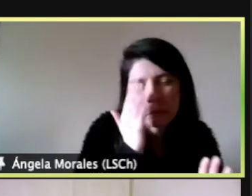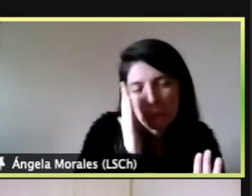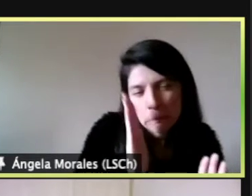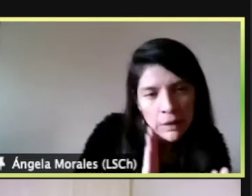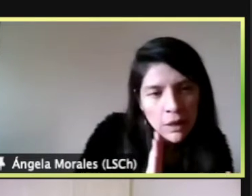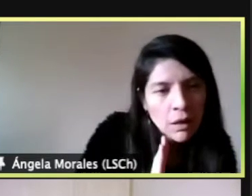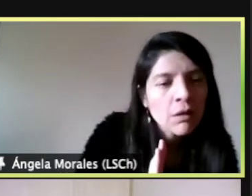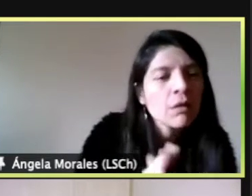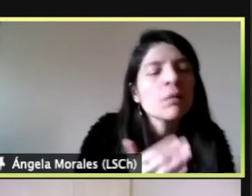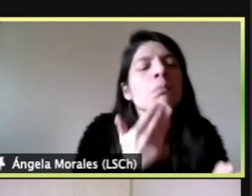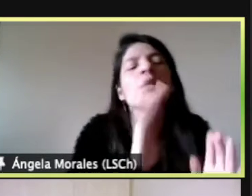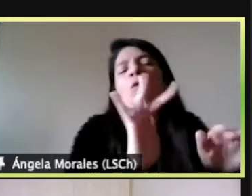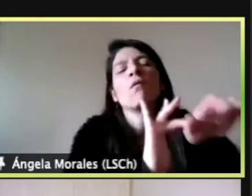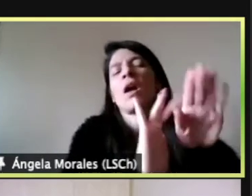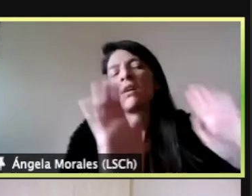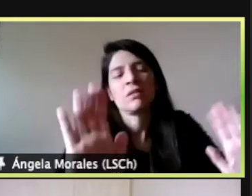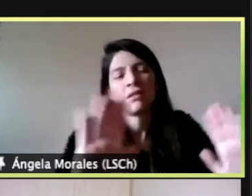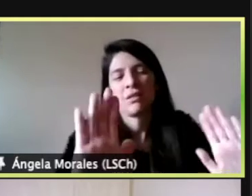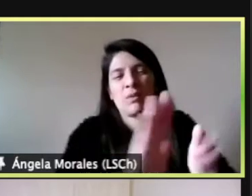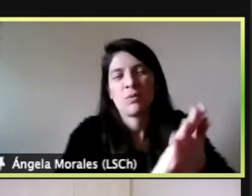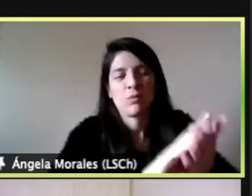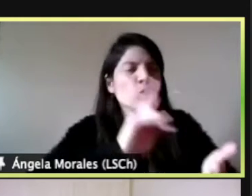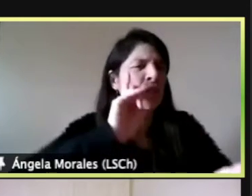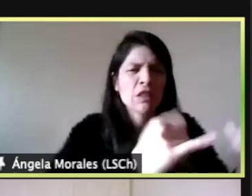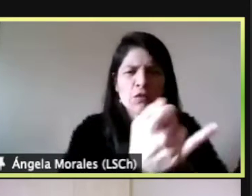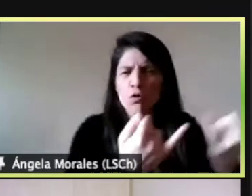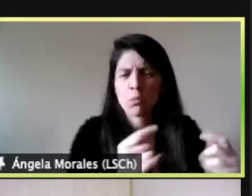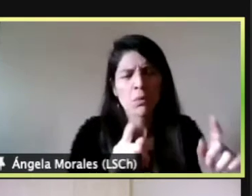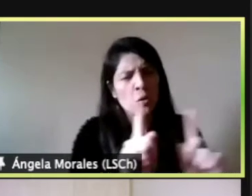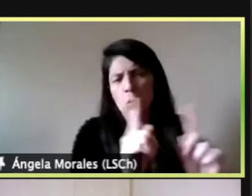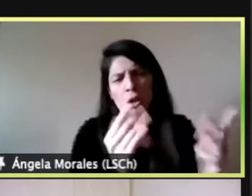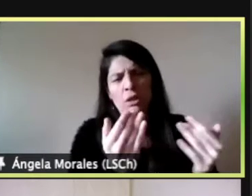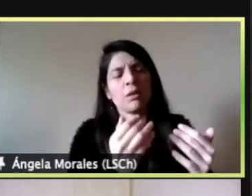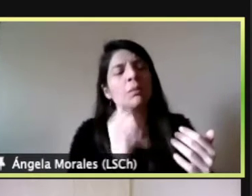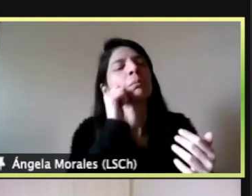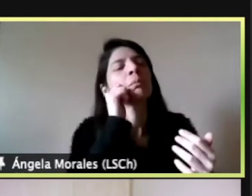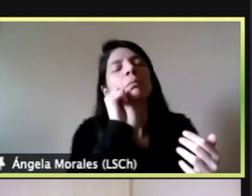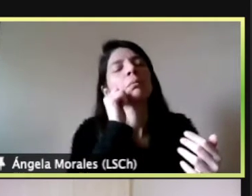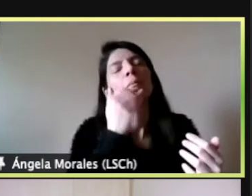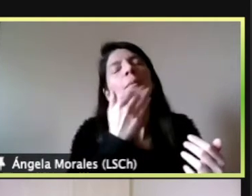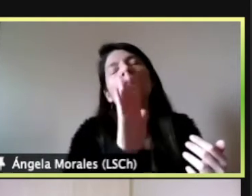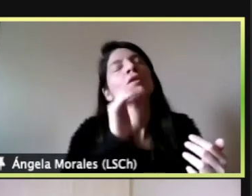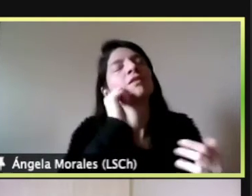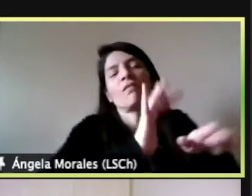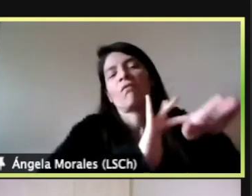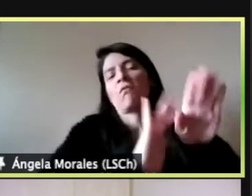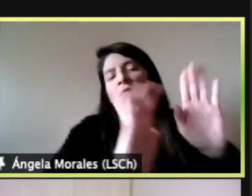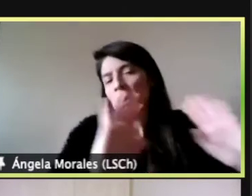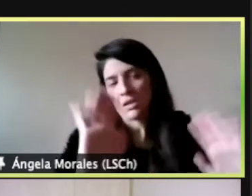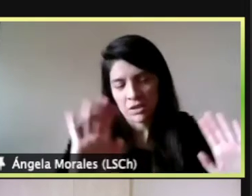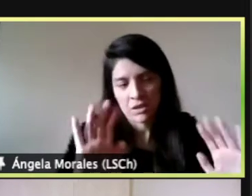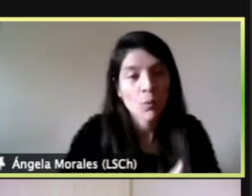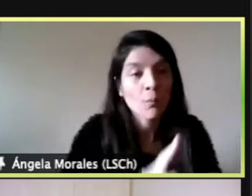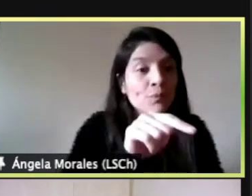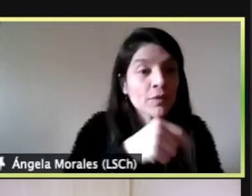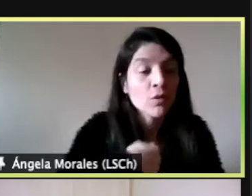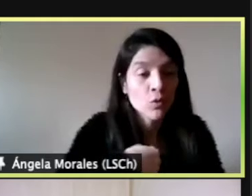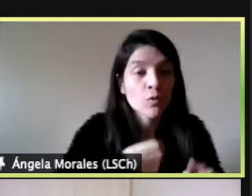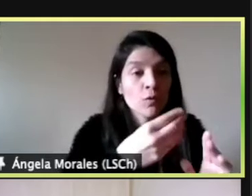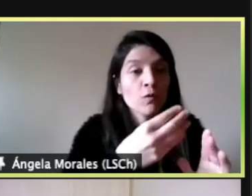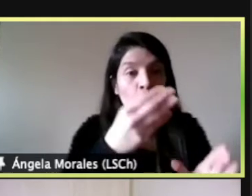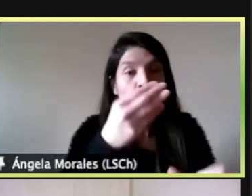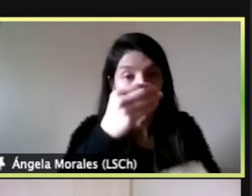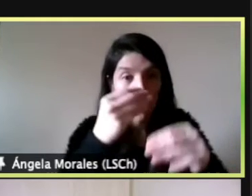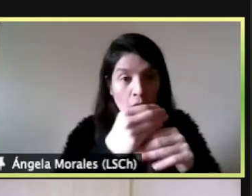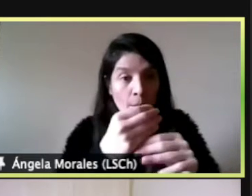información, entonces va a quedar vacía. Esto lo voy a agregar para cada uno de los fórmulas. Entonces acá también voy a